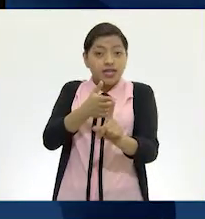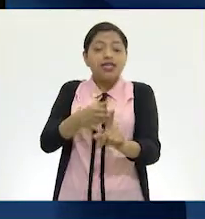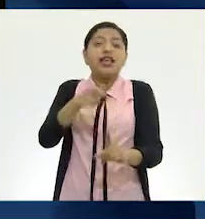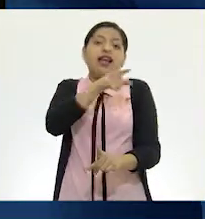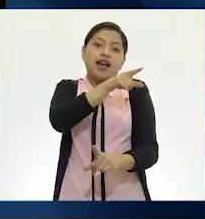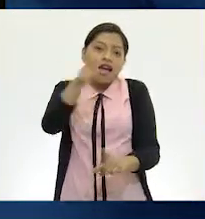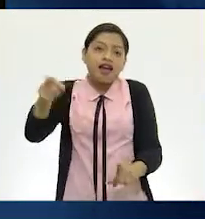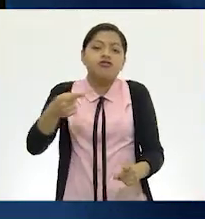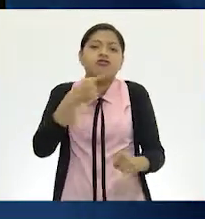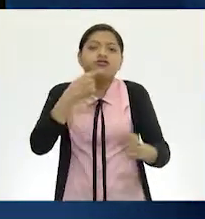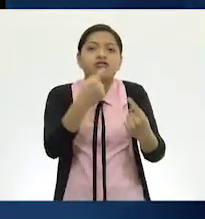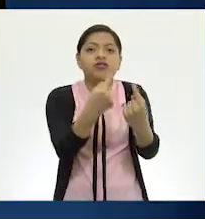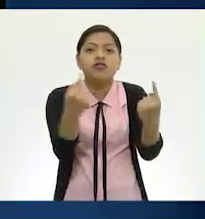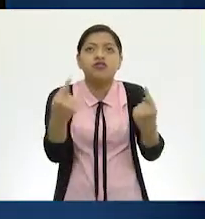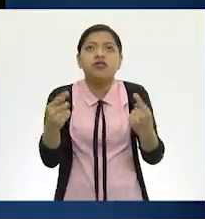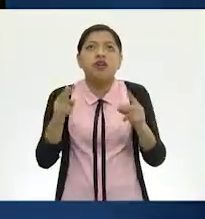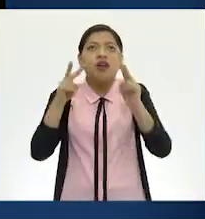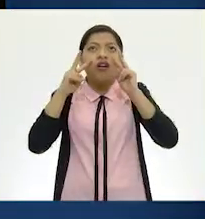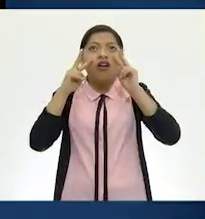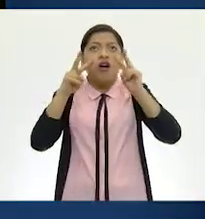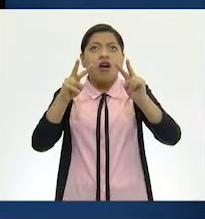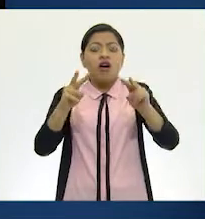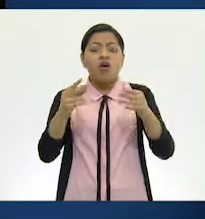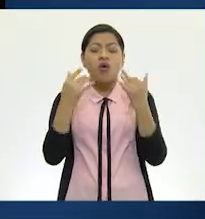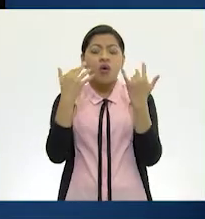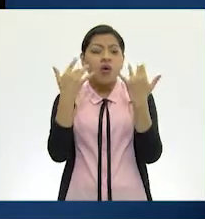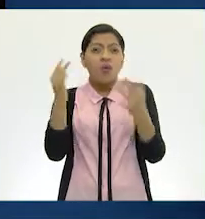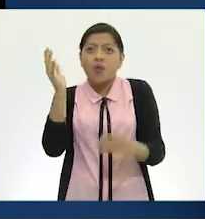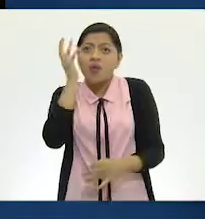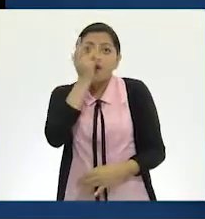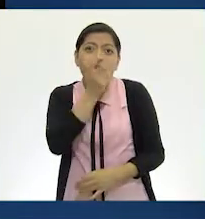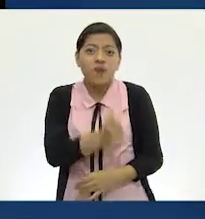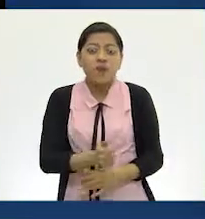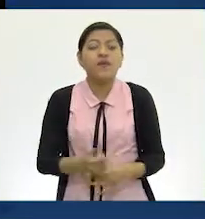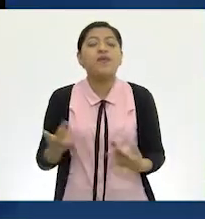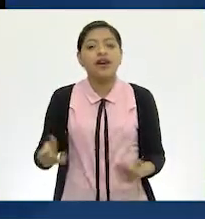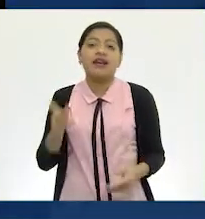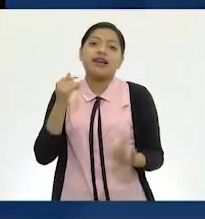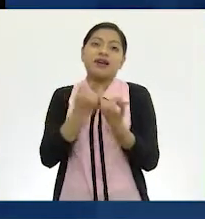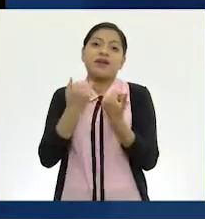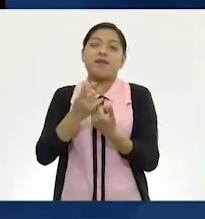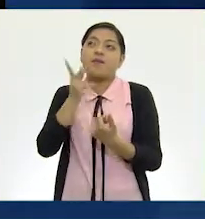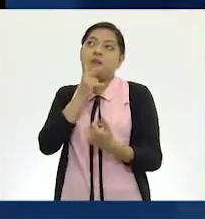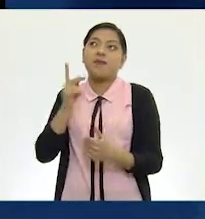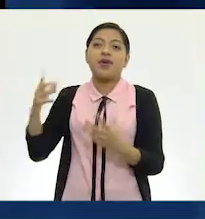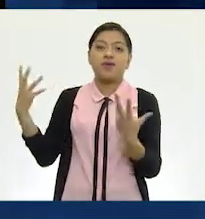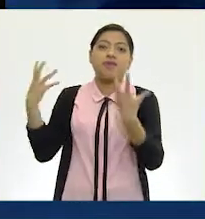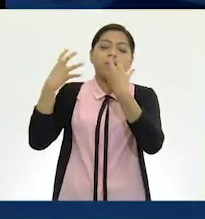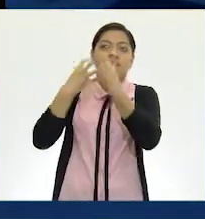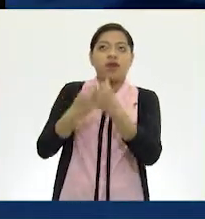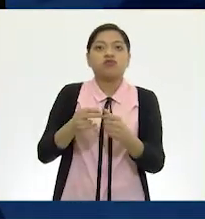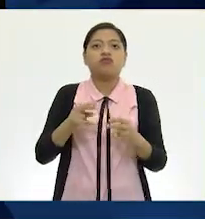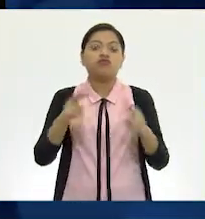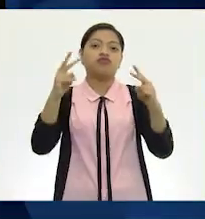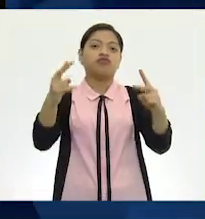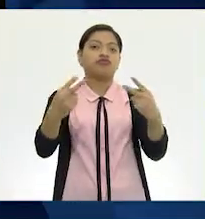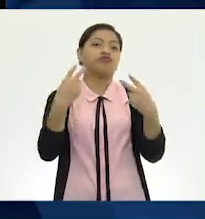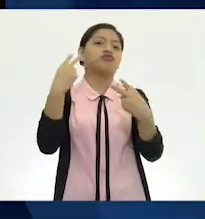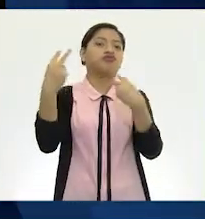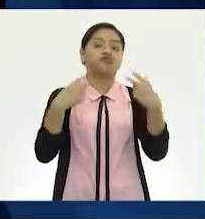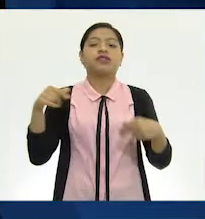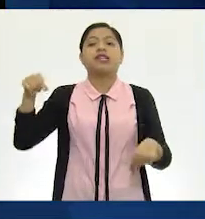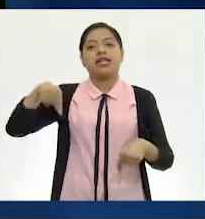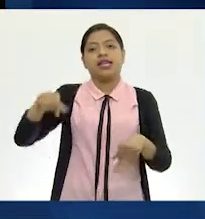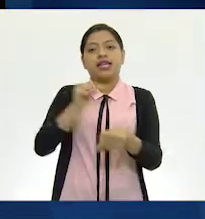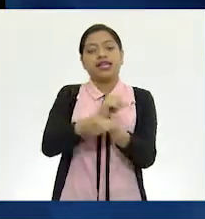a la sensibilidad de los niños. Por supuesto, también de los papás, ¿no?, que los acompañan en la experiencia de venir a ver la obra